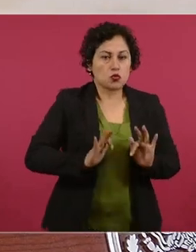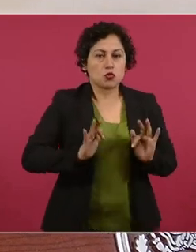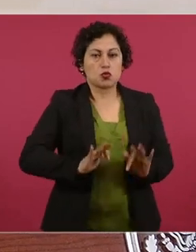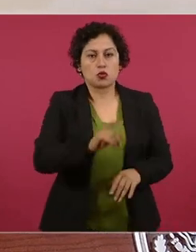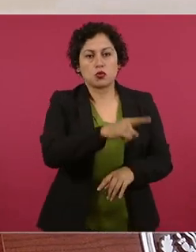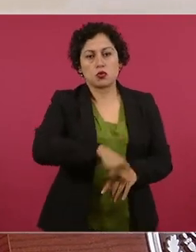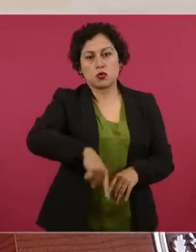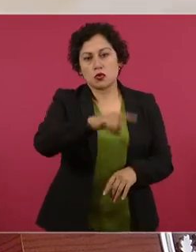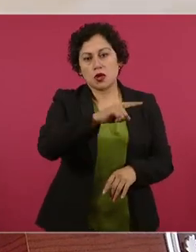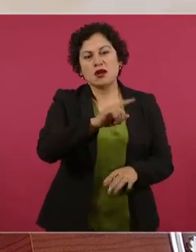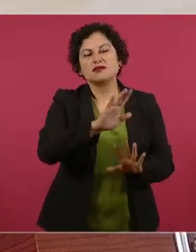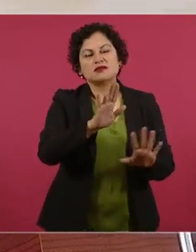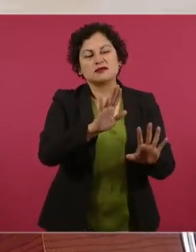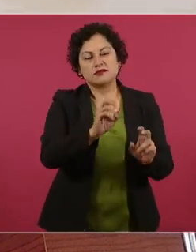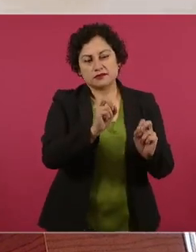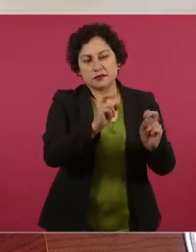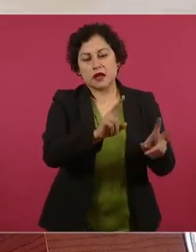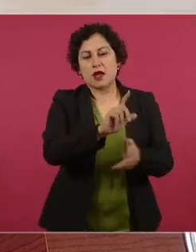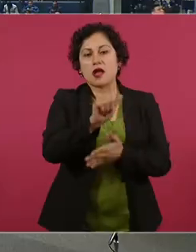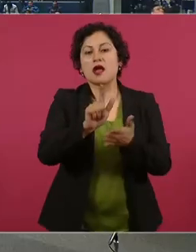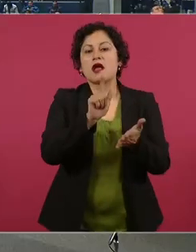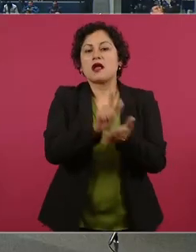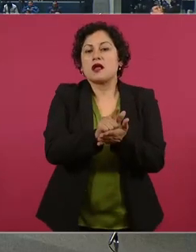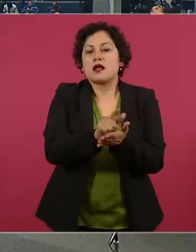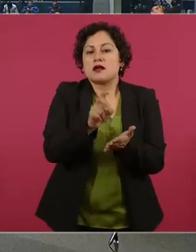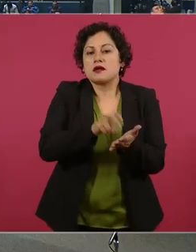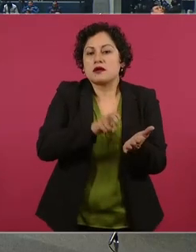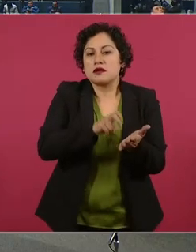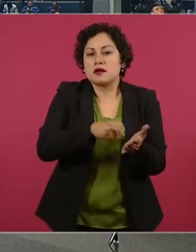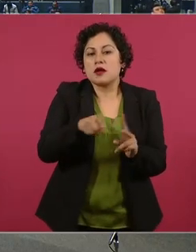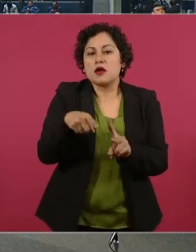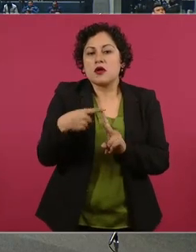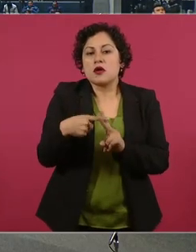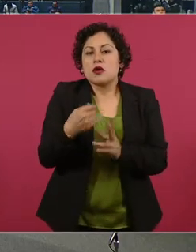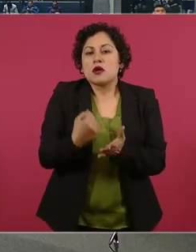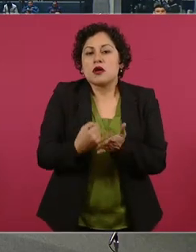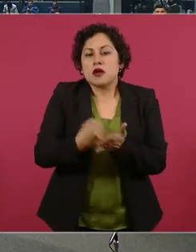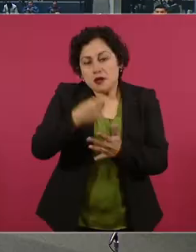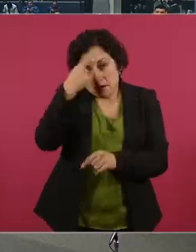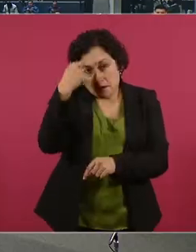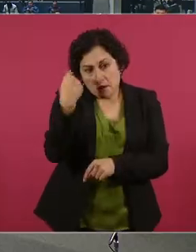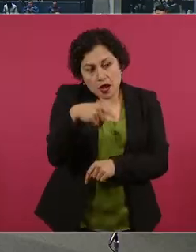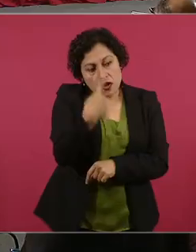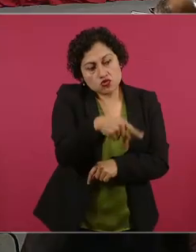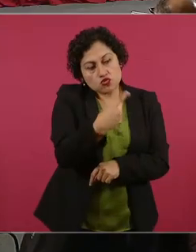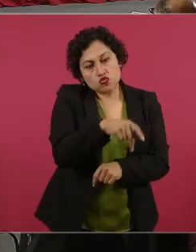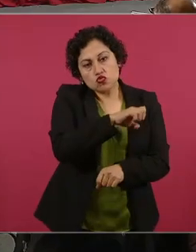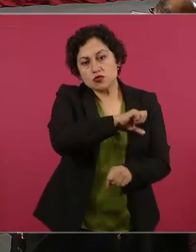les hace una reforma fiscal especial que